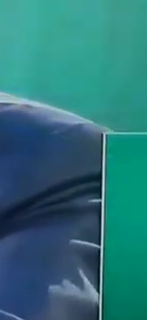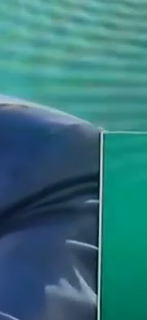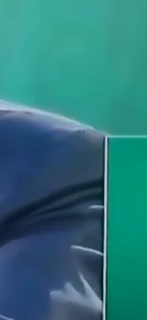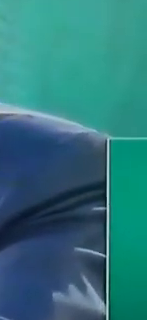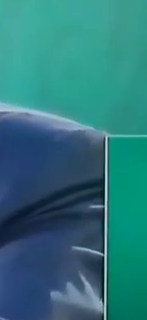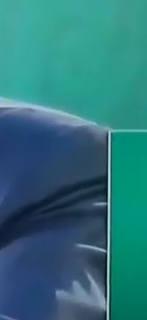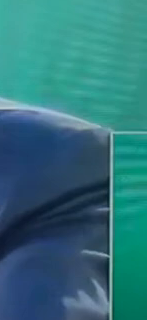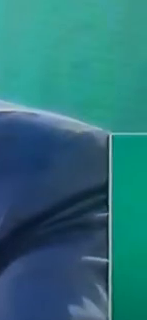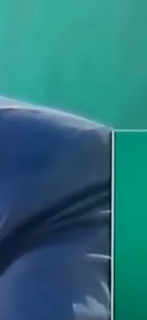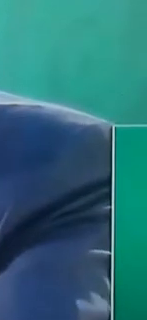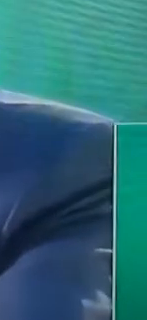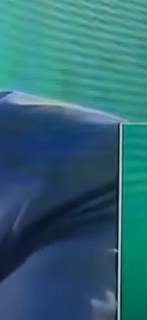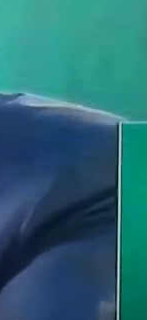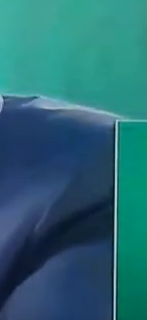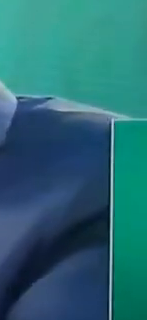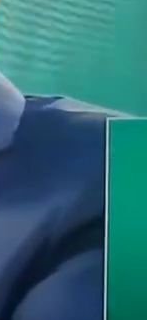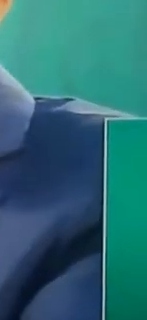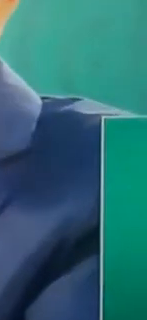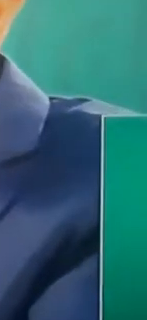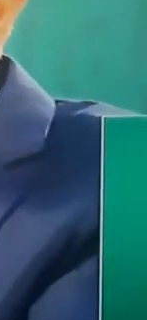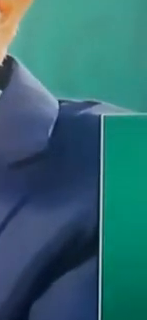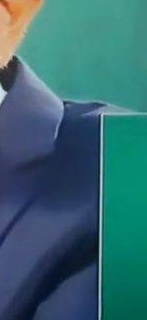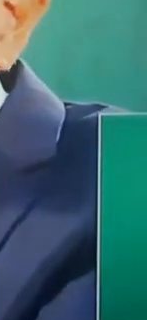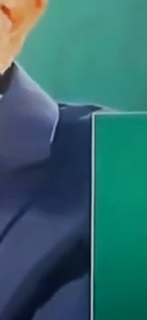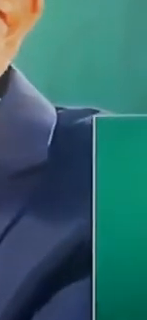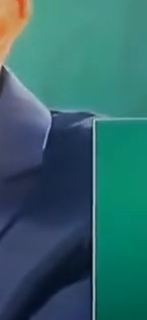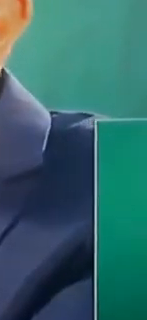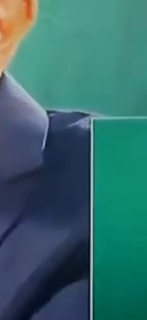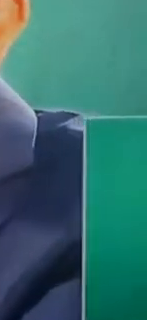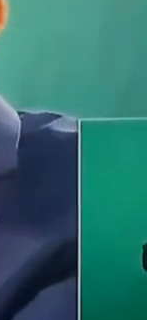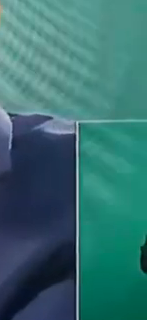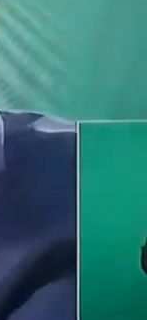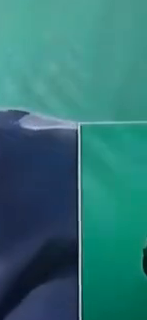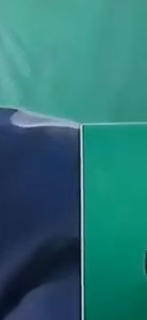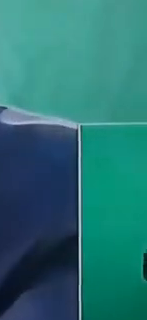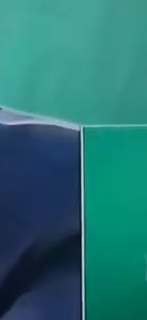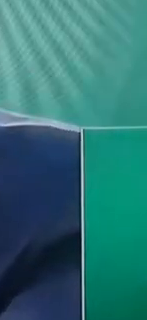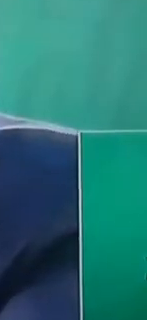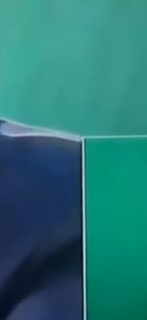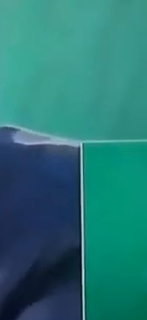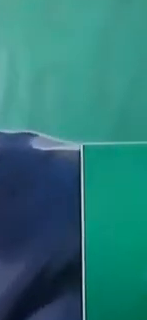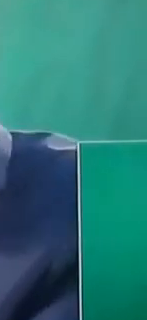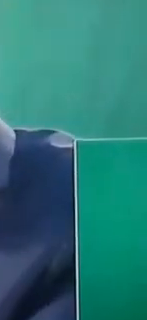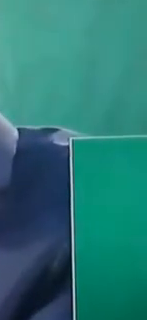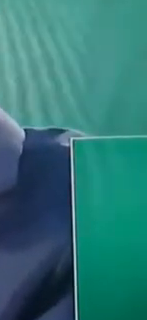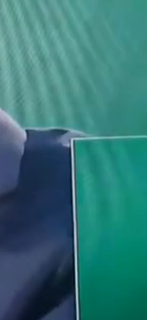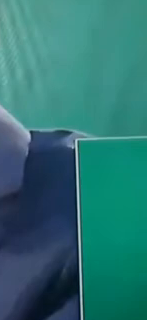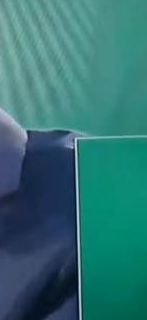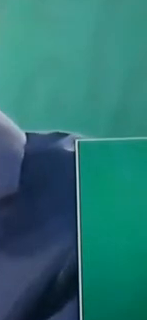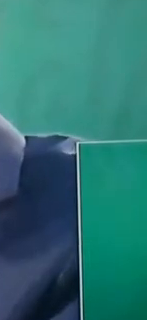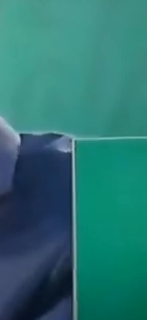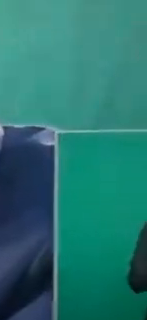No se puede poner igual, sí, a Pemex que a Shell.